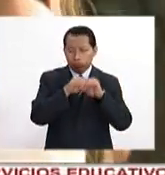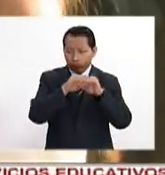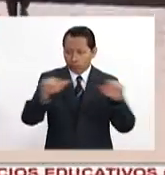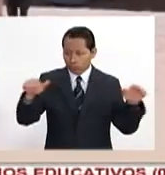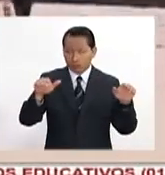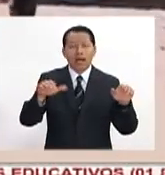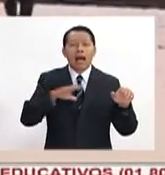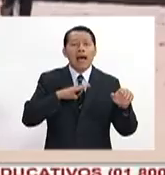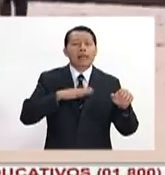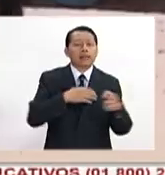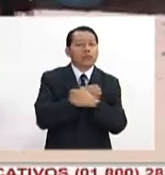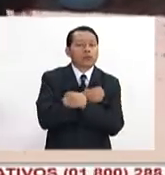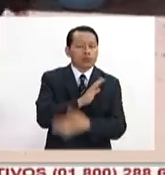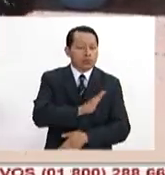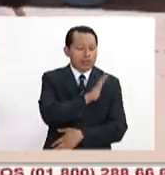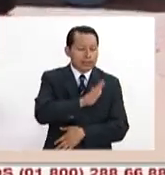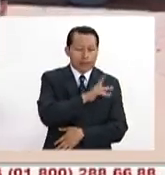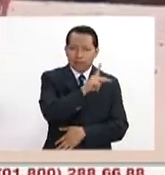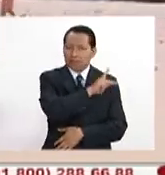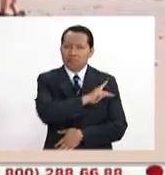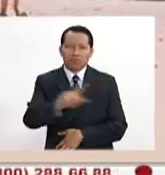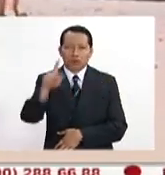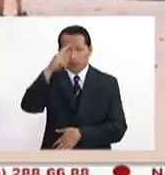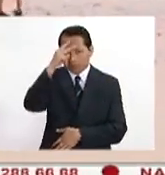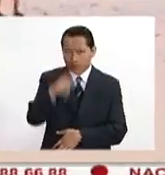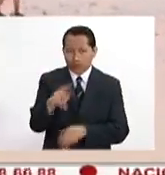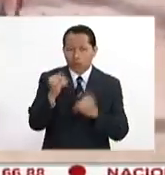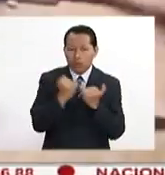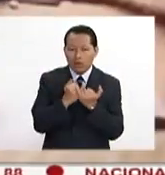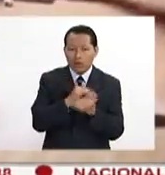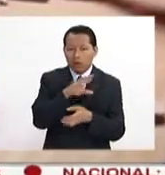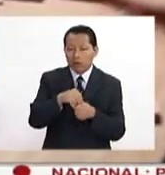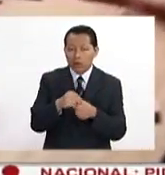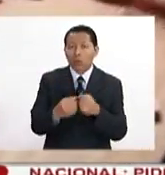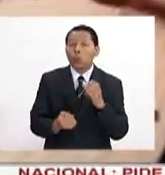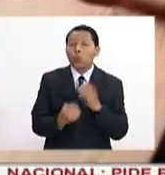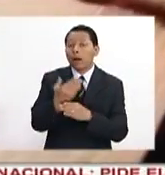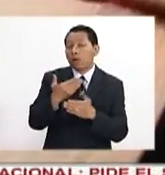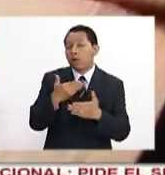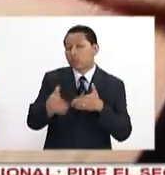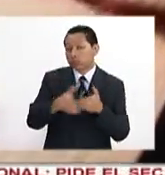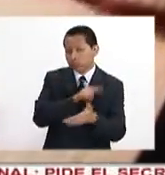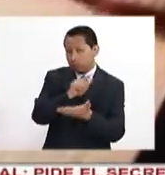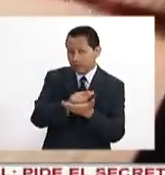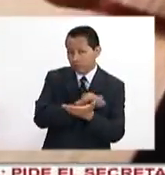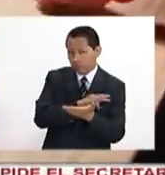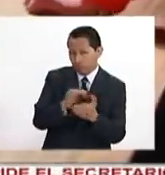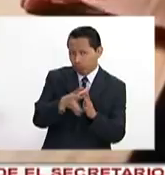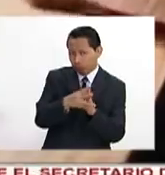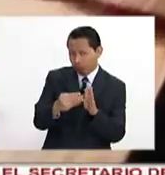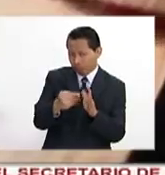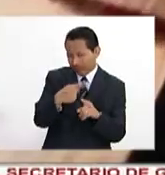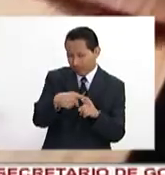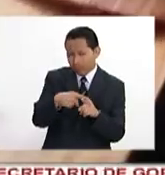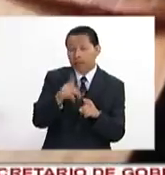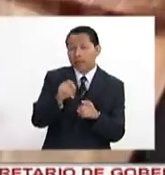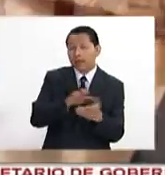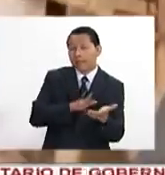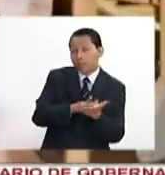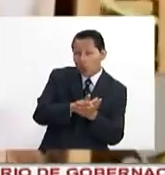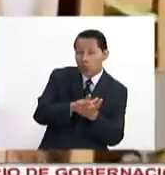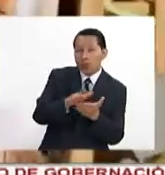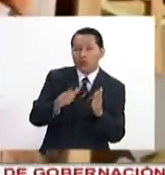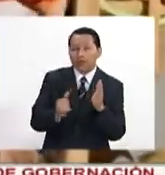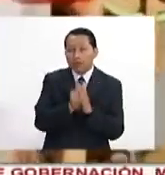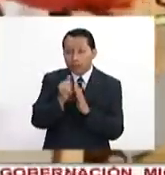calidad para todos los mexicanos. Informó que como parte de este nuevo modelo educativo, más de 14,000 escuelas han recibido apoyos de los programas de